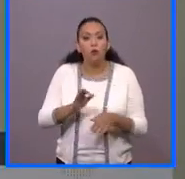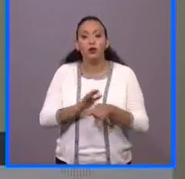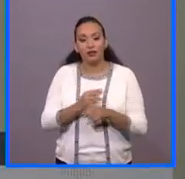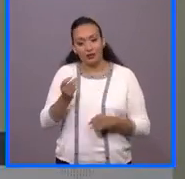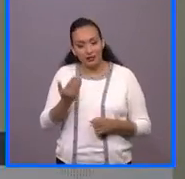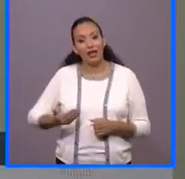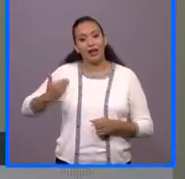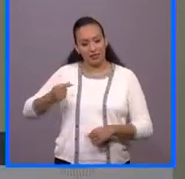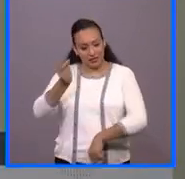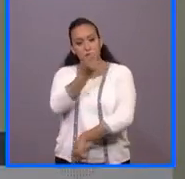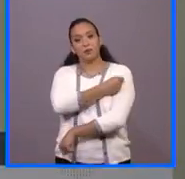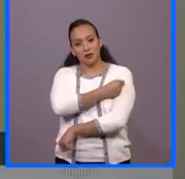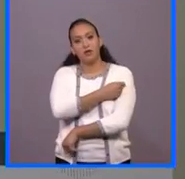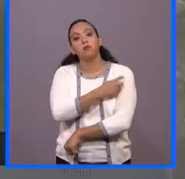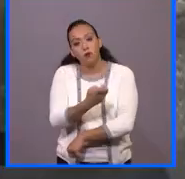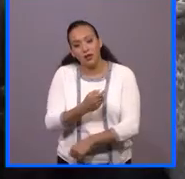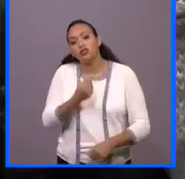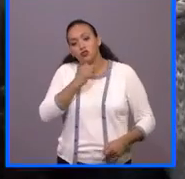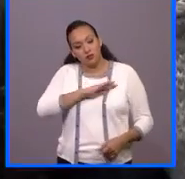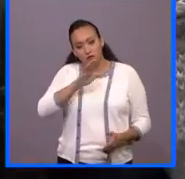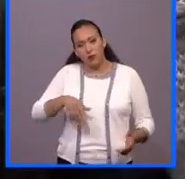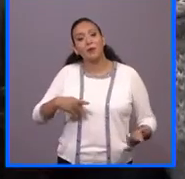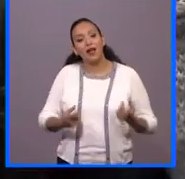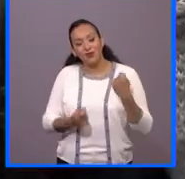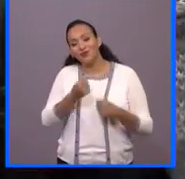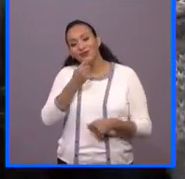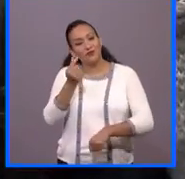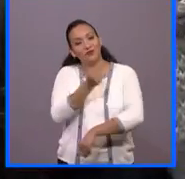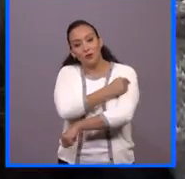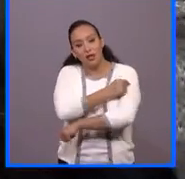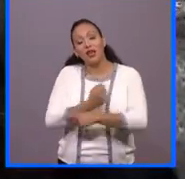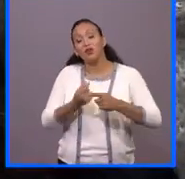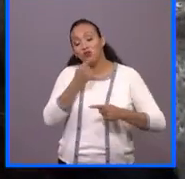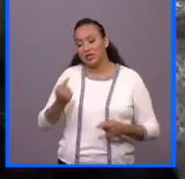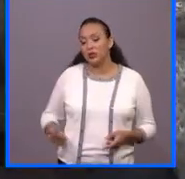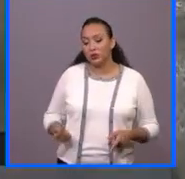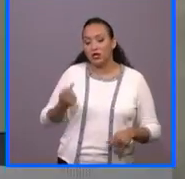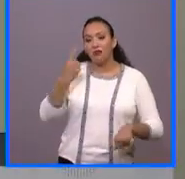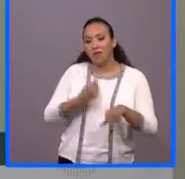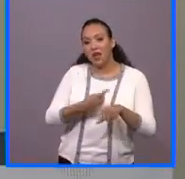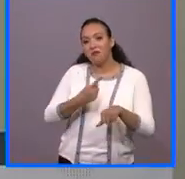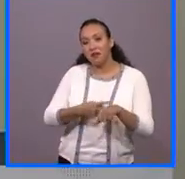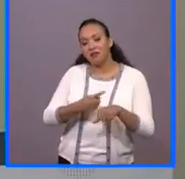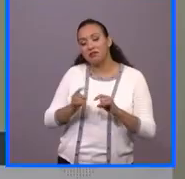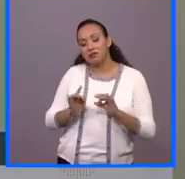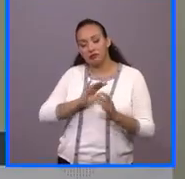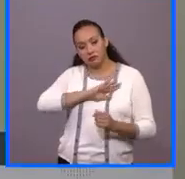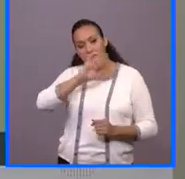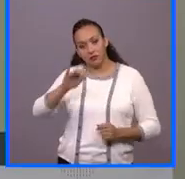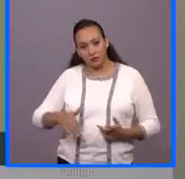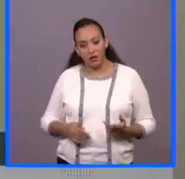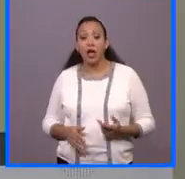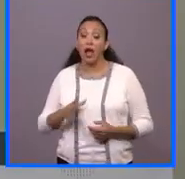médico infectólogo Sarbelio Moreno Espinosa, lo anterior está relacionado con problemas serios en la cobertura y los mitos en torno a la